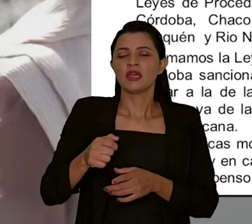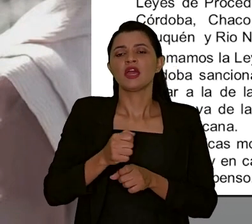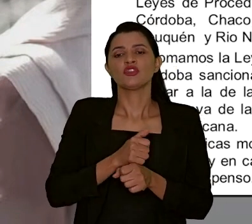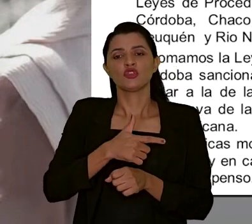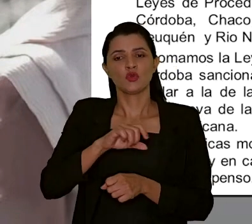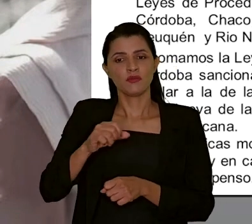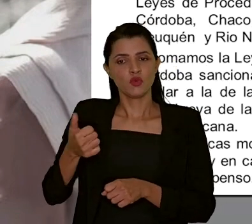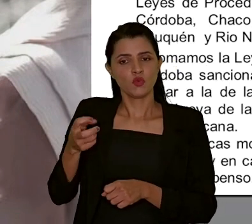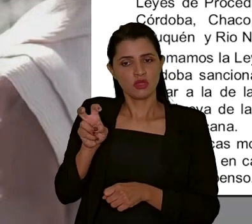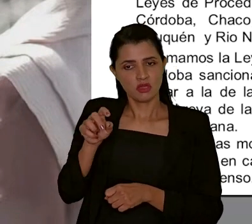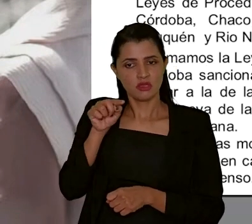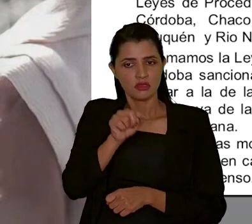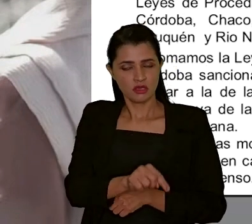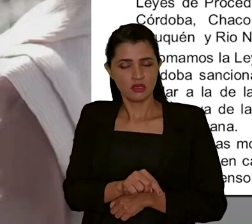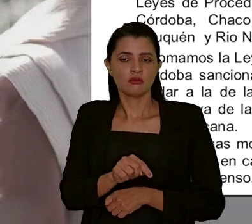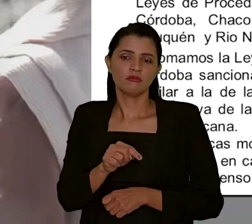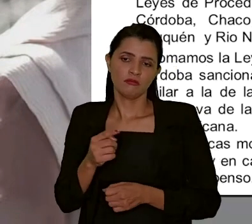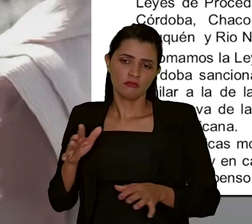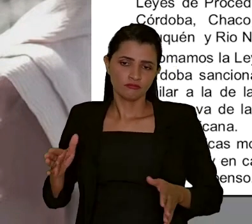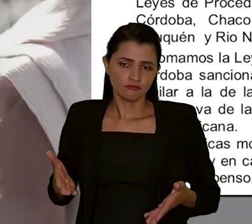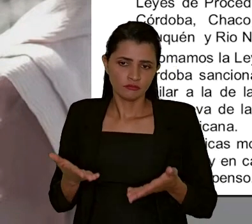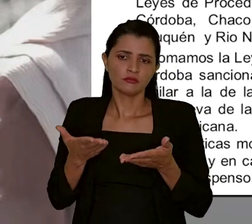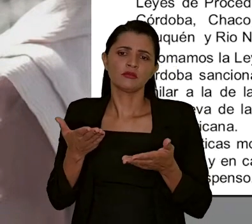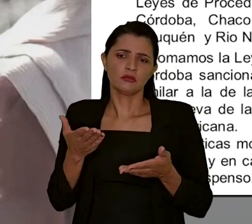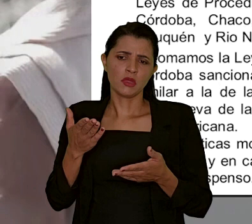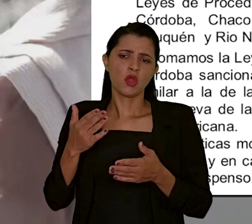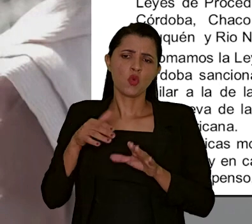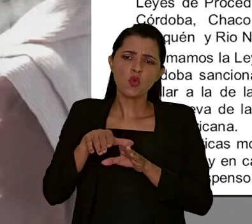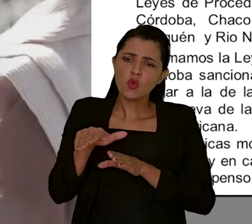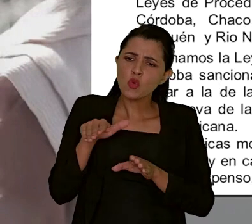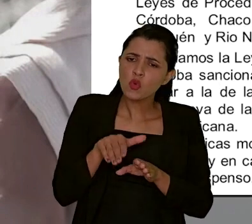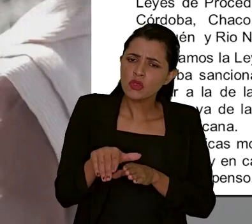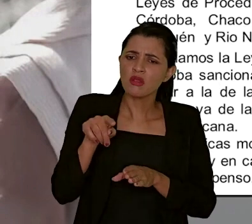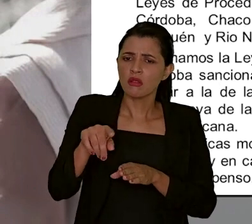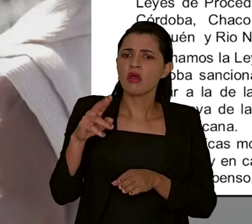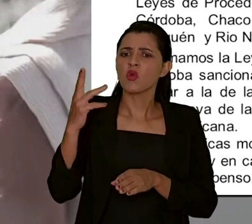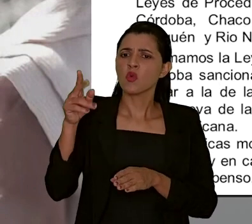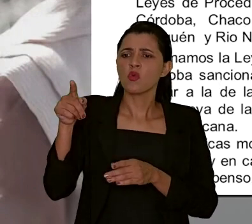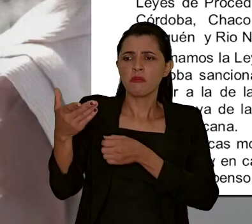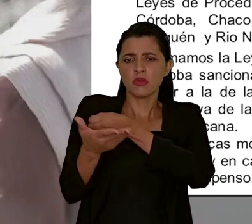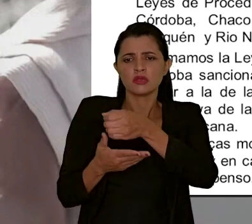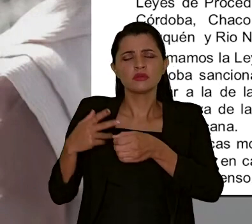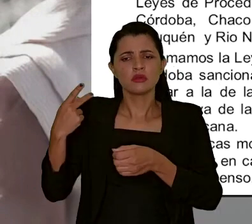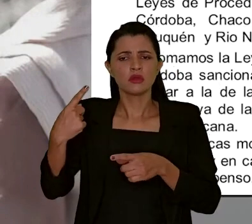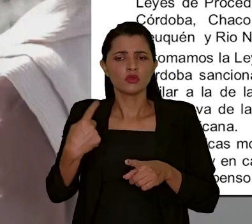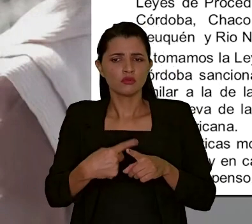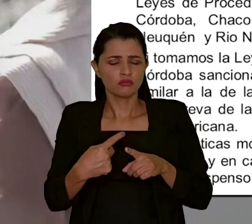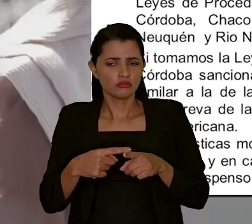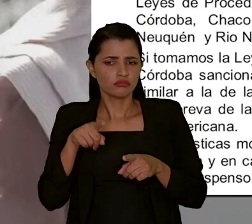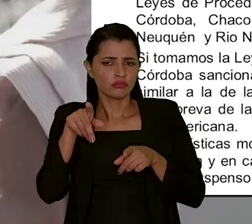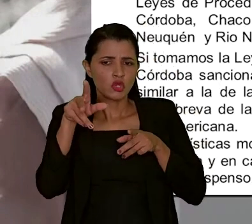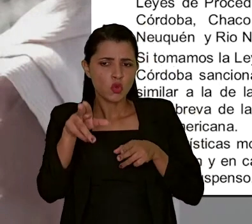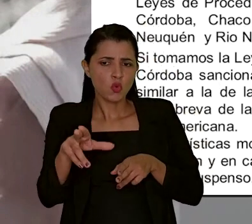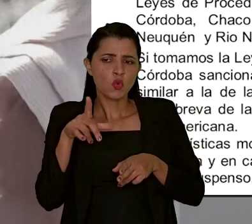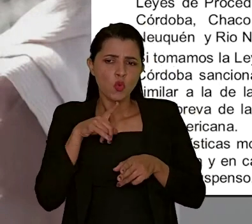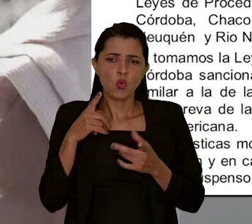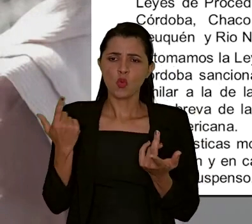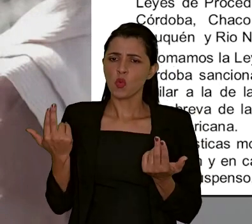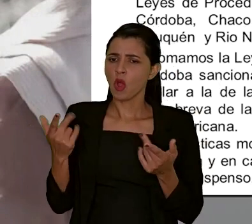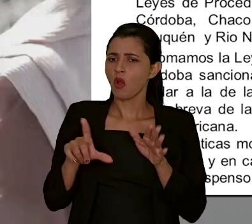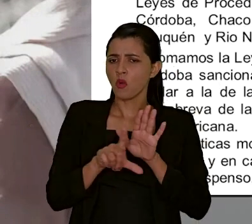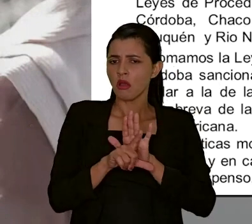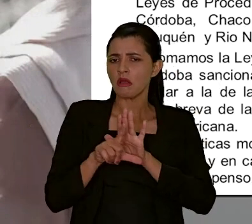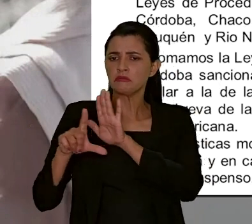2015, es muy similar a la de la República Oriental del Uruguay, ya que abreva de la misma fuente, que es la